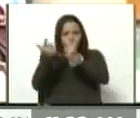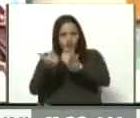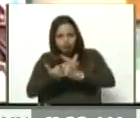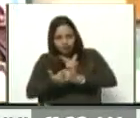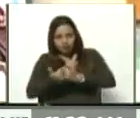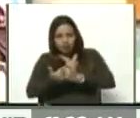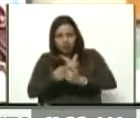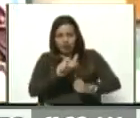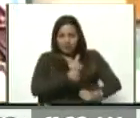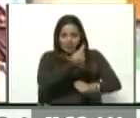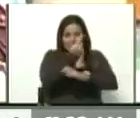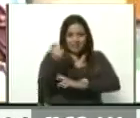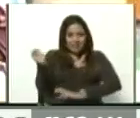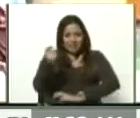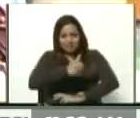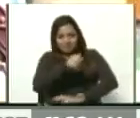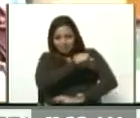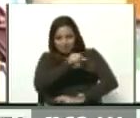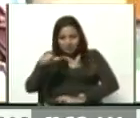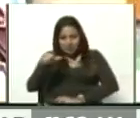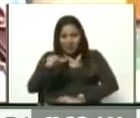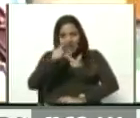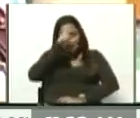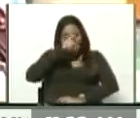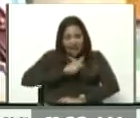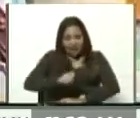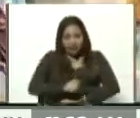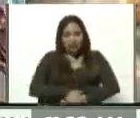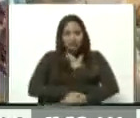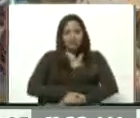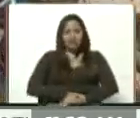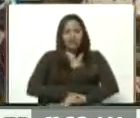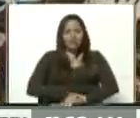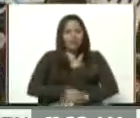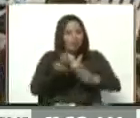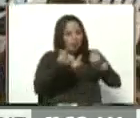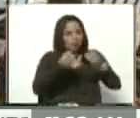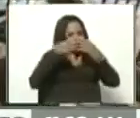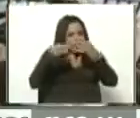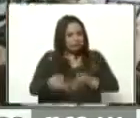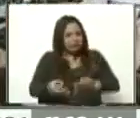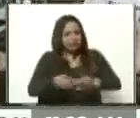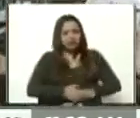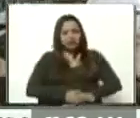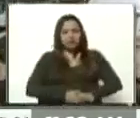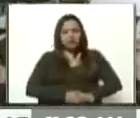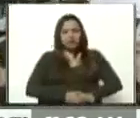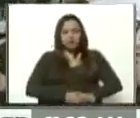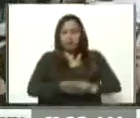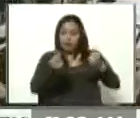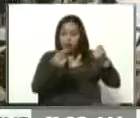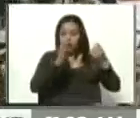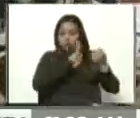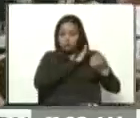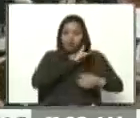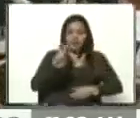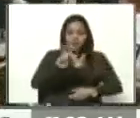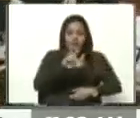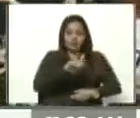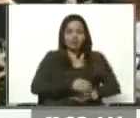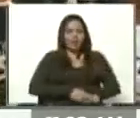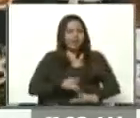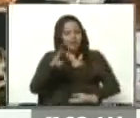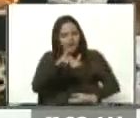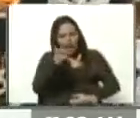en el primer semestre del año para la economía real, para la economía productiva de Venezuela. Venezuela